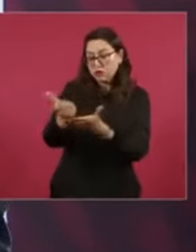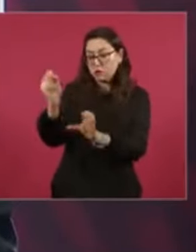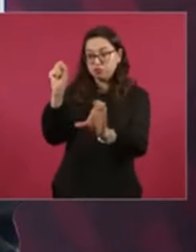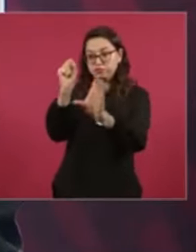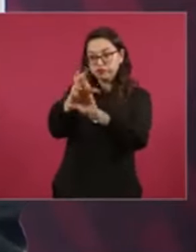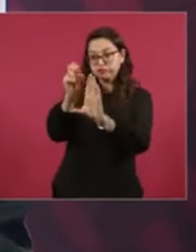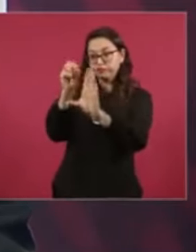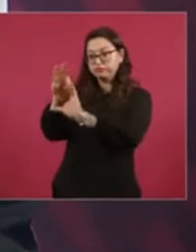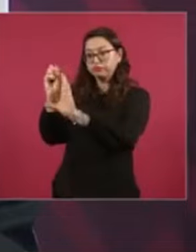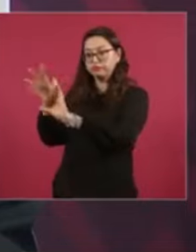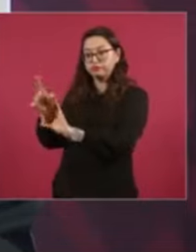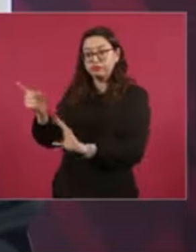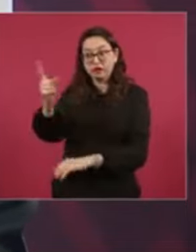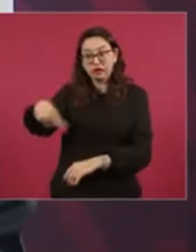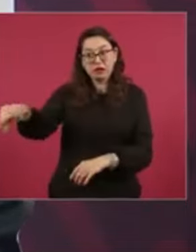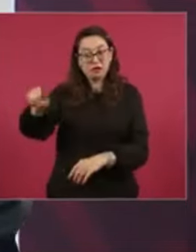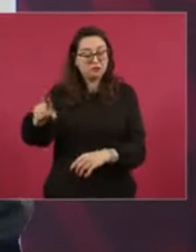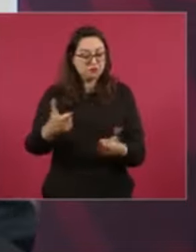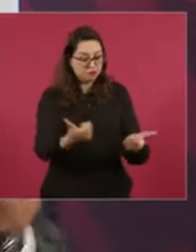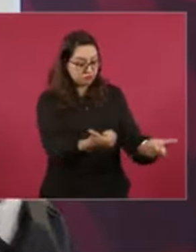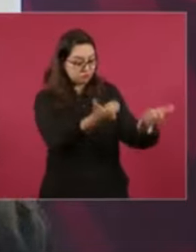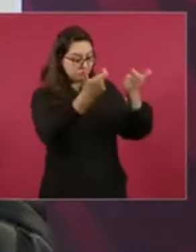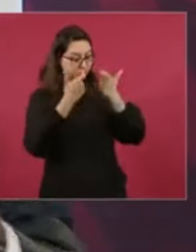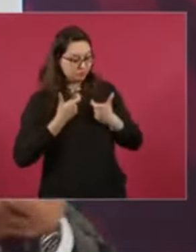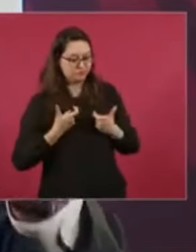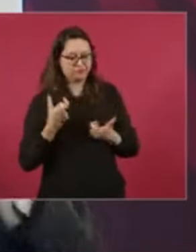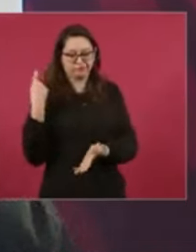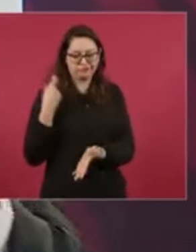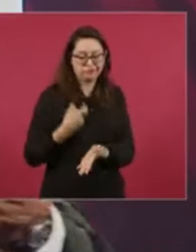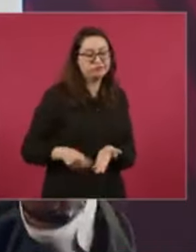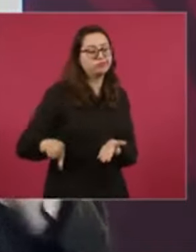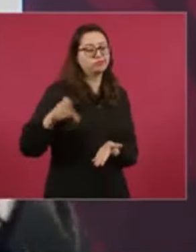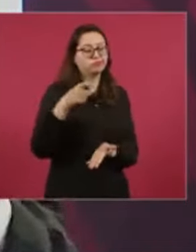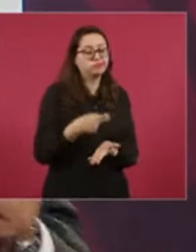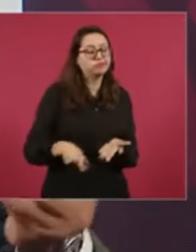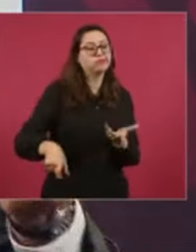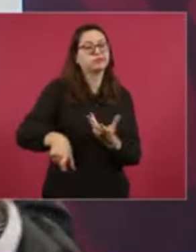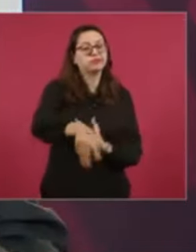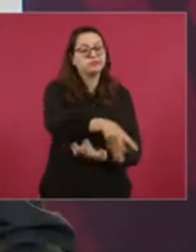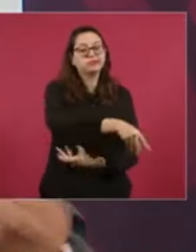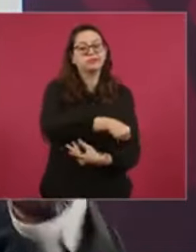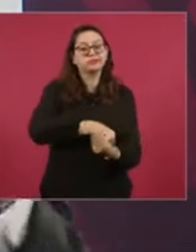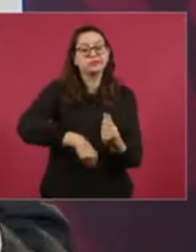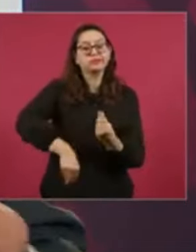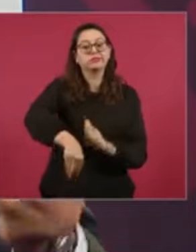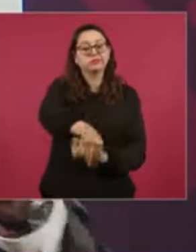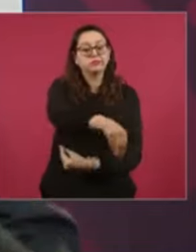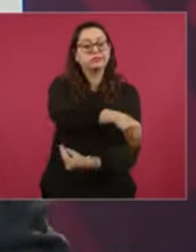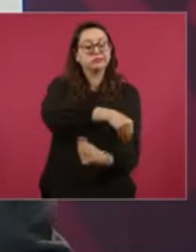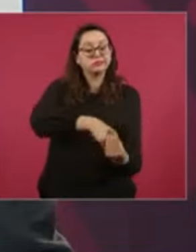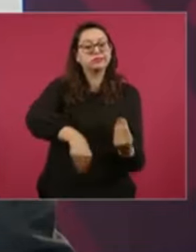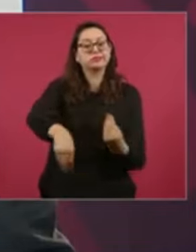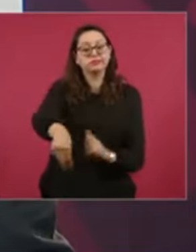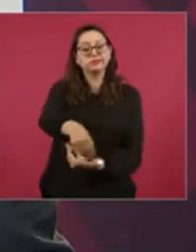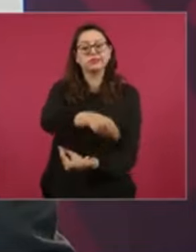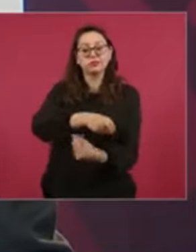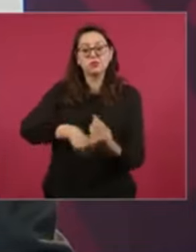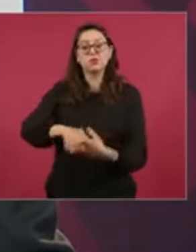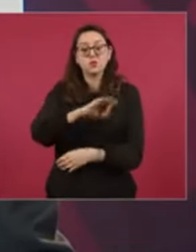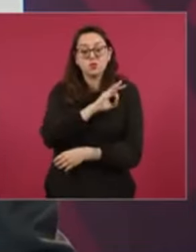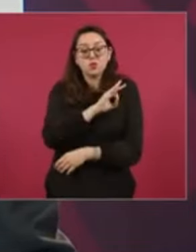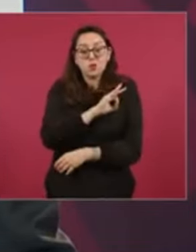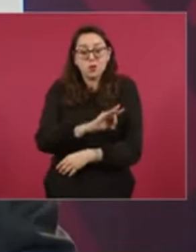es importante todo esto. Para él es muy importante todo este apoyo, que lo escuchen ustedes,